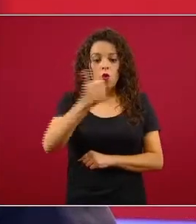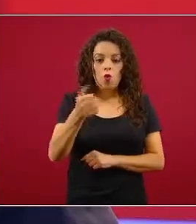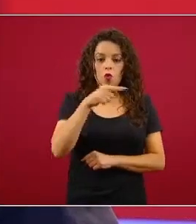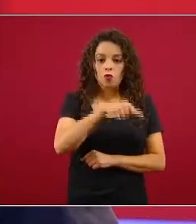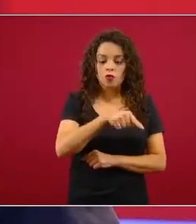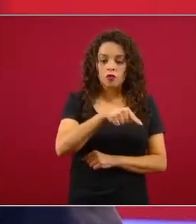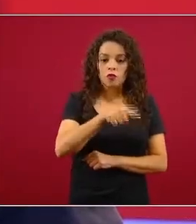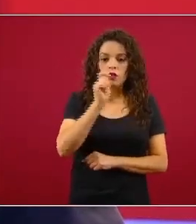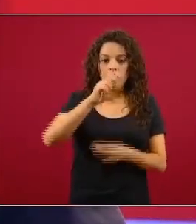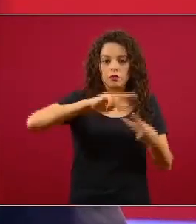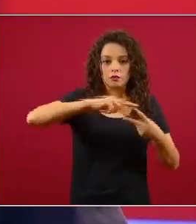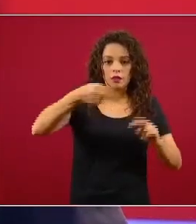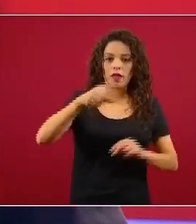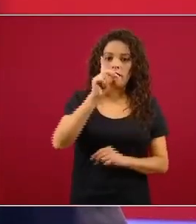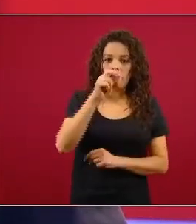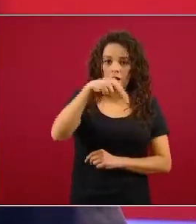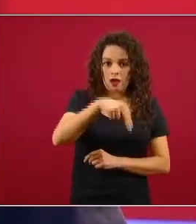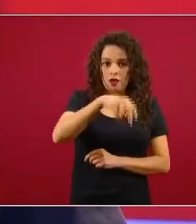DNA.